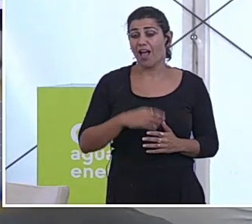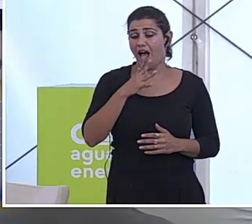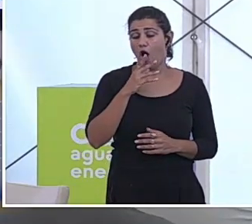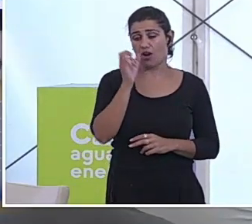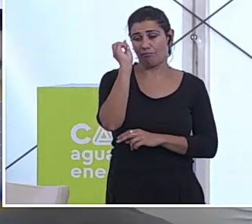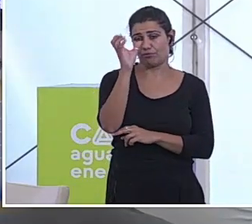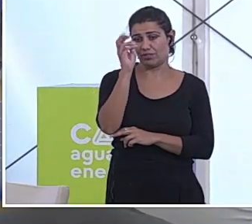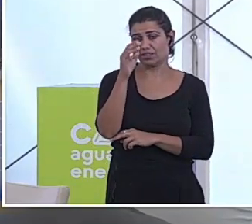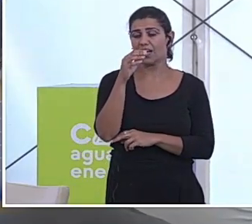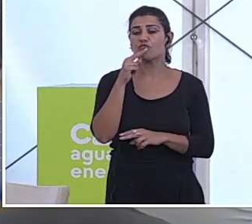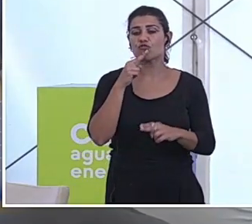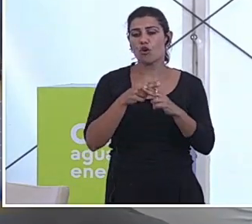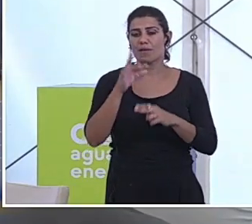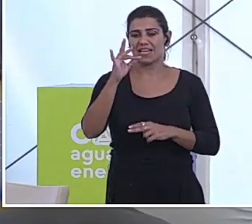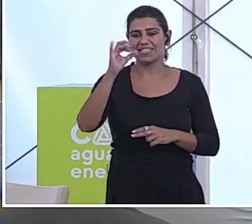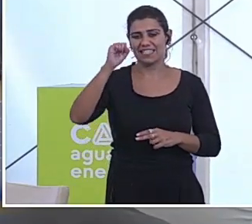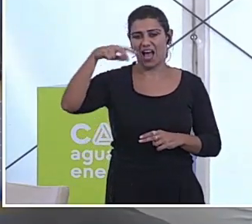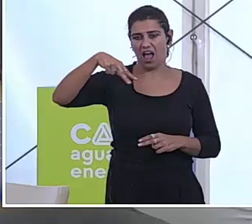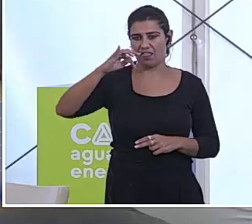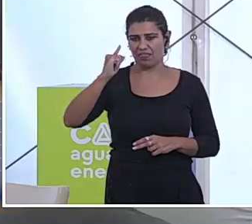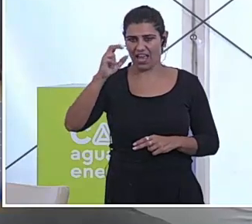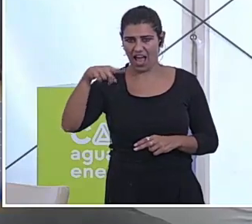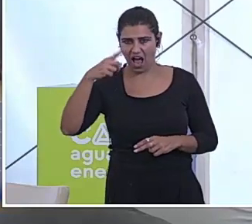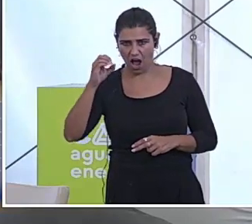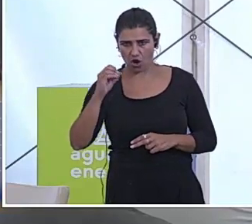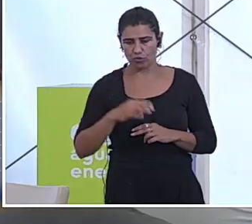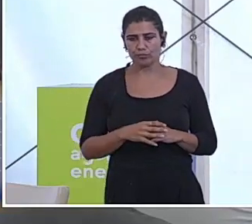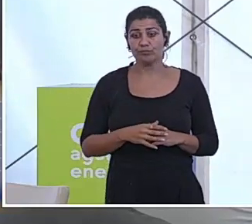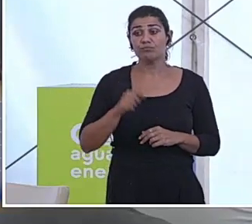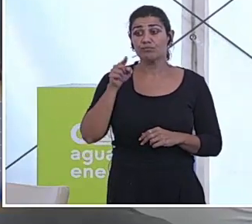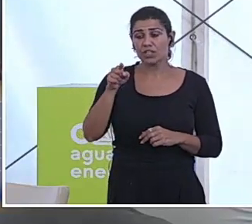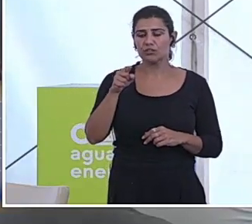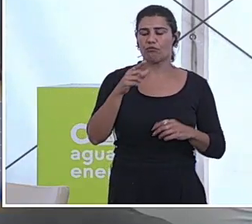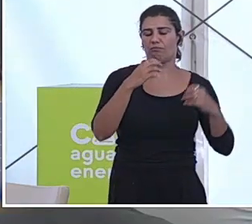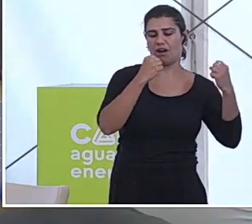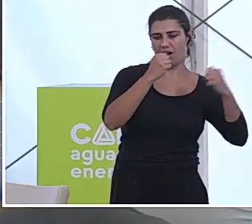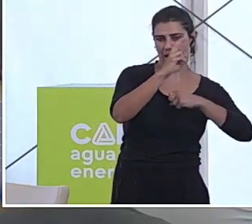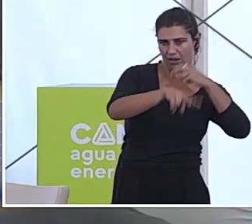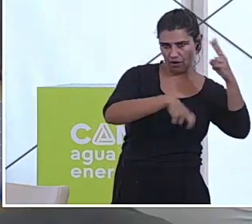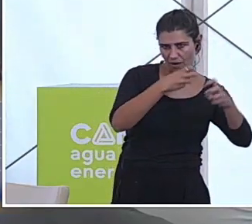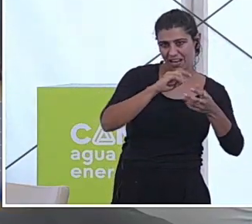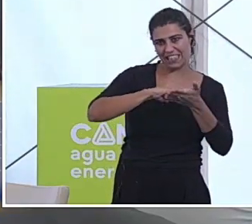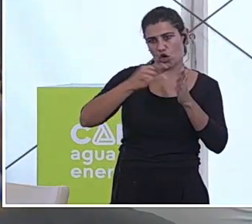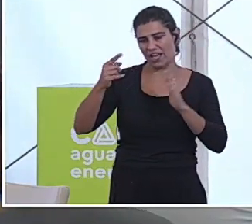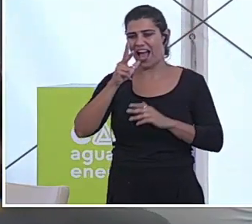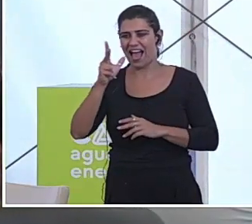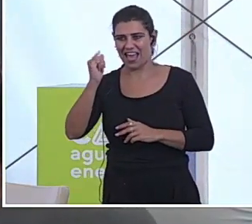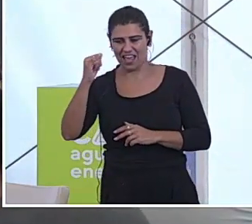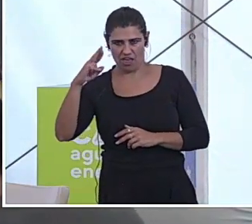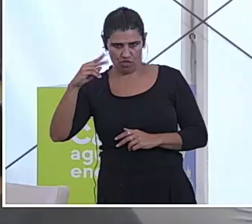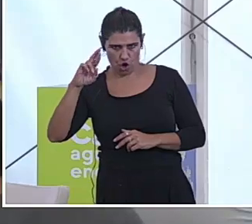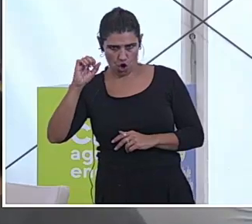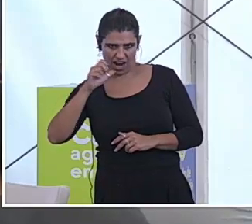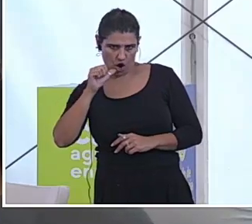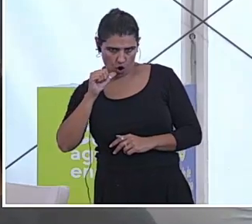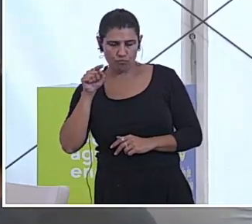Díaz, que justamente se titula Integración de energías renovables con tecnologías del hidrógeno, almacenamiento energético y vector para